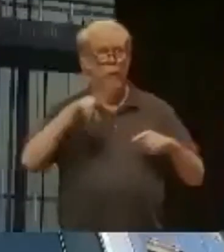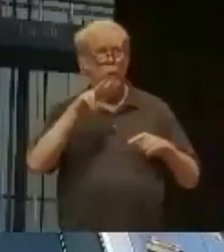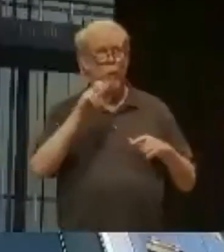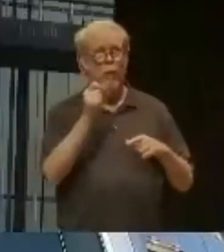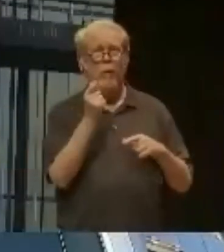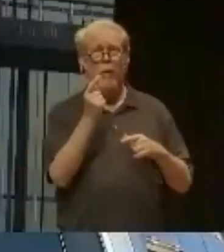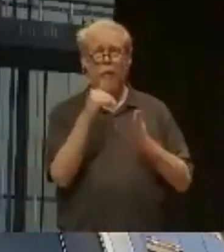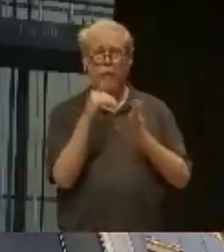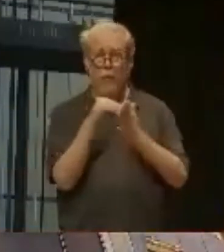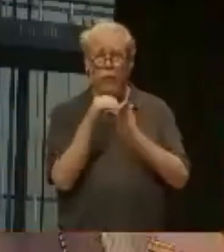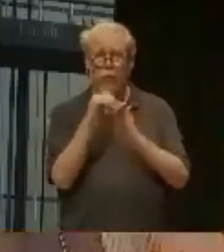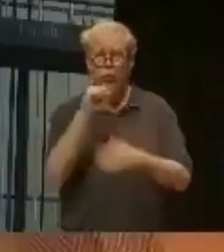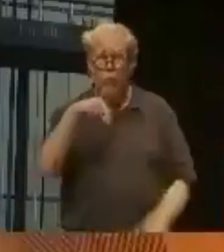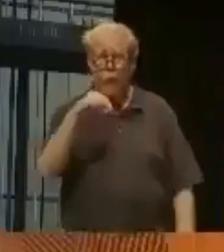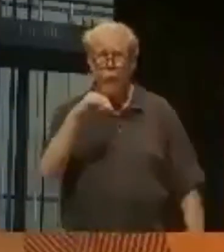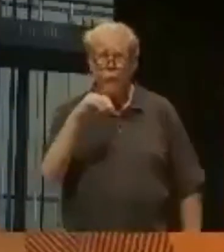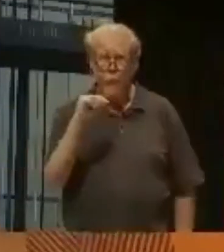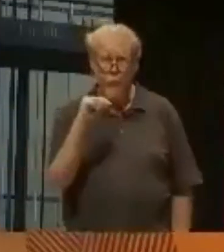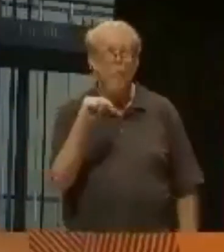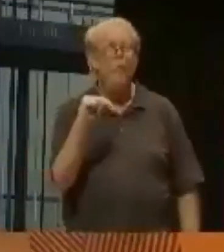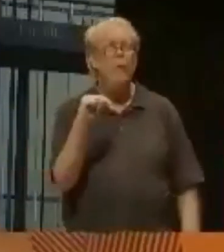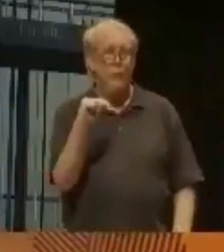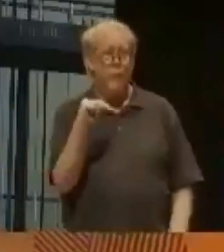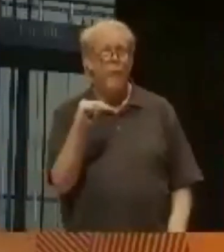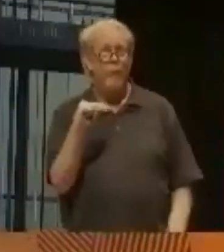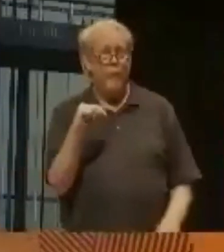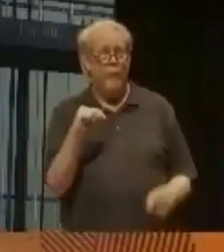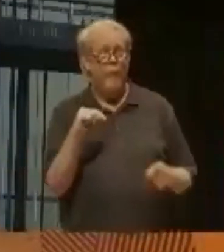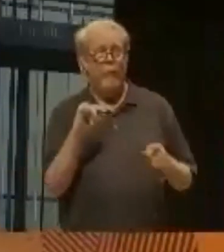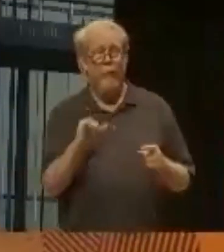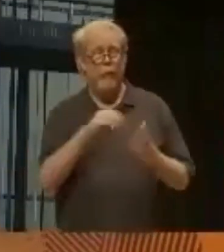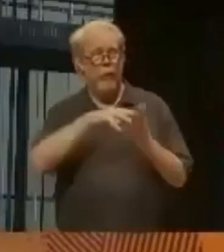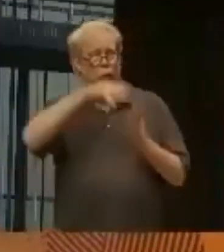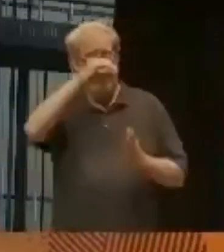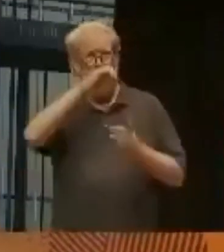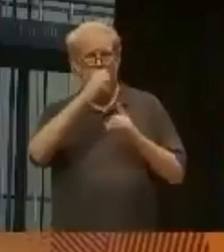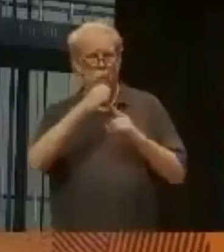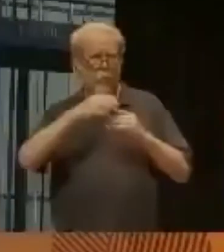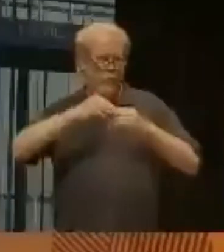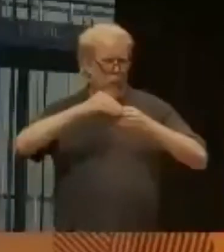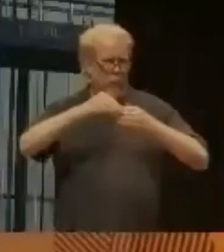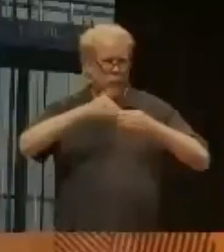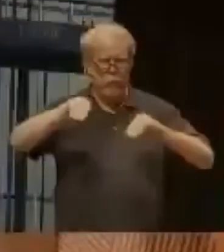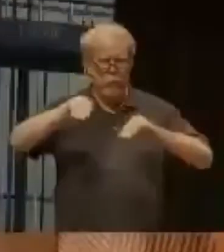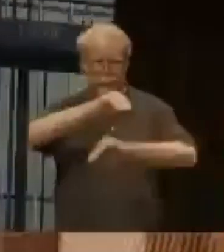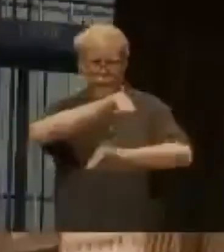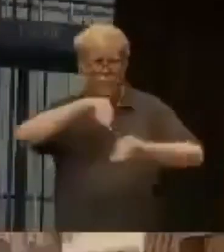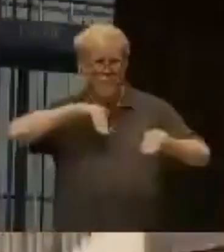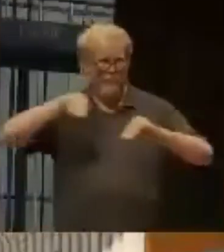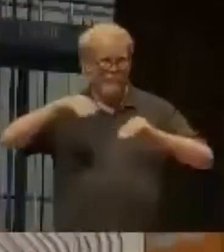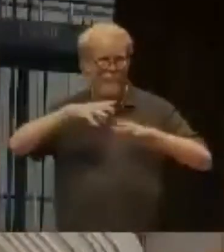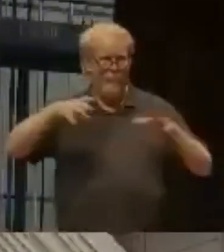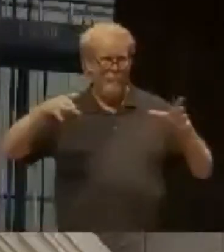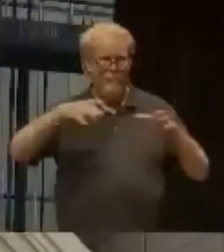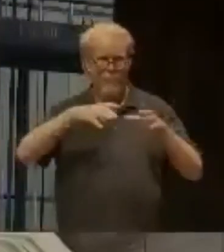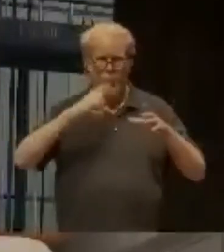más de 200,000 pies cuadrados de espacio y un ambiente de aprendizaje de